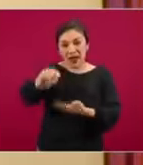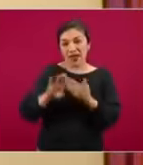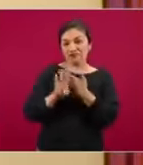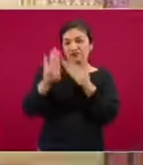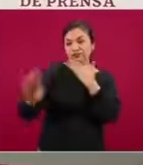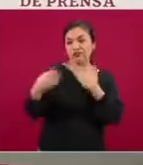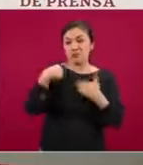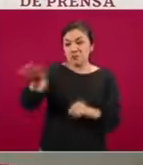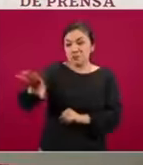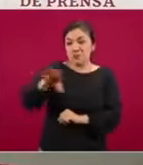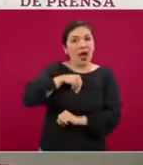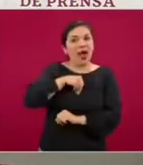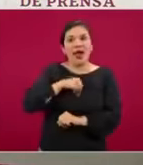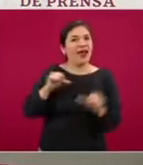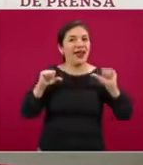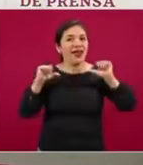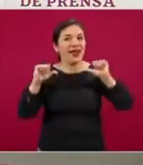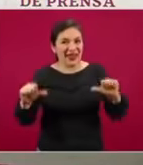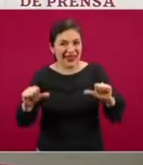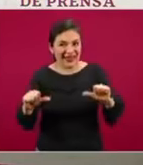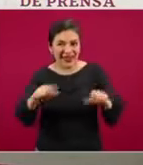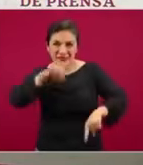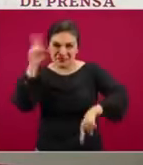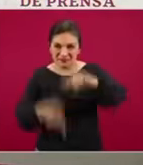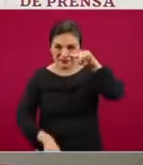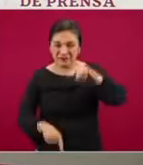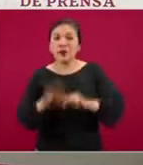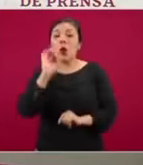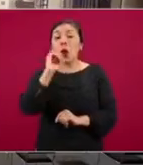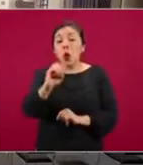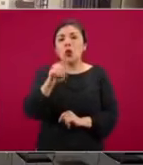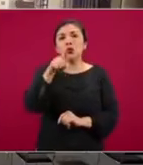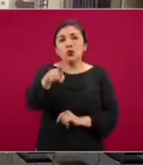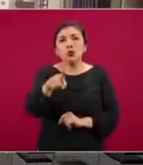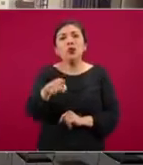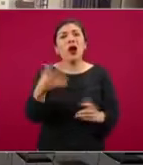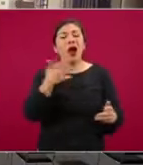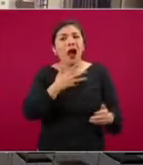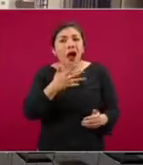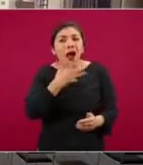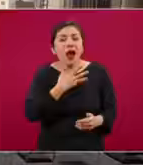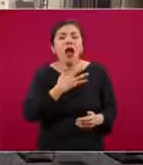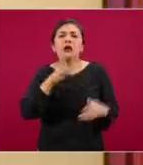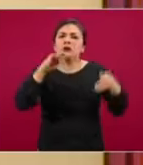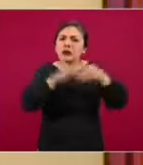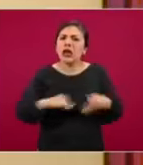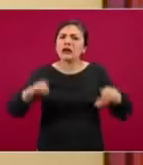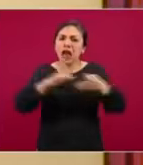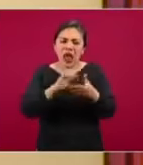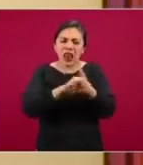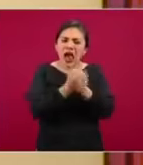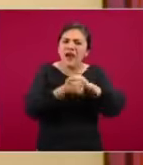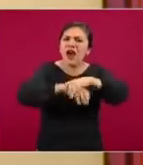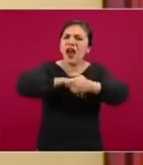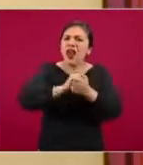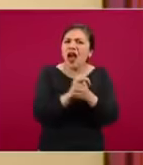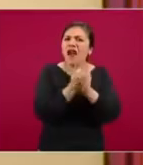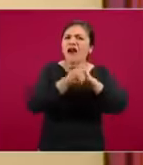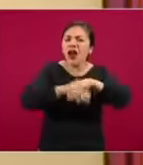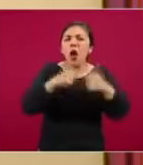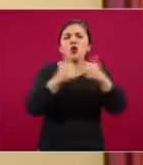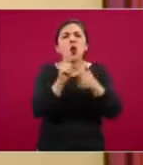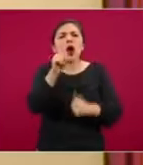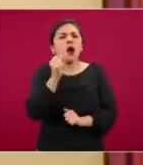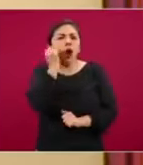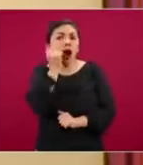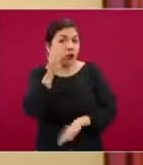evitar ese mecanismo de transmisión. Si yo estoy permanentemente lavándome las manos, ya sea a través del agua y